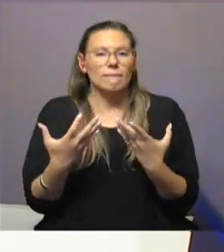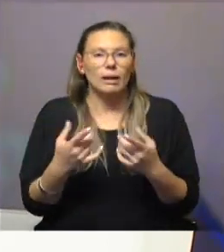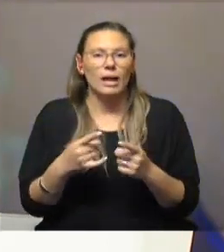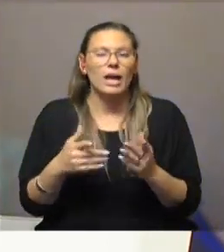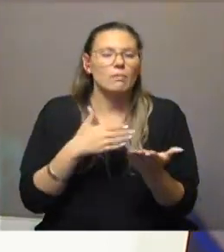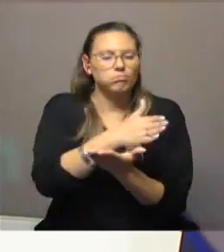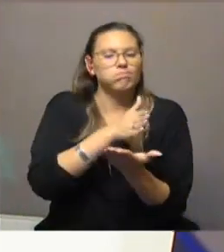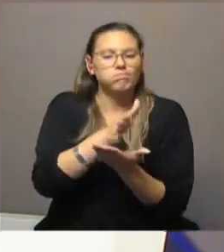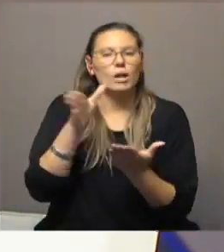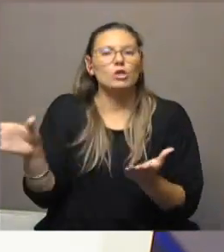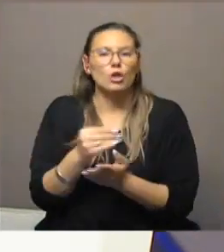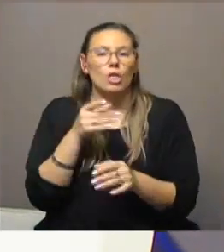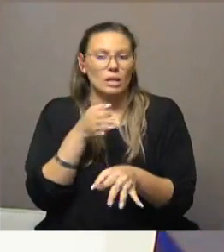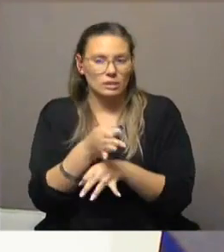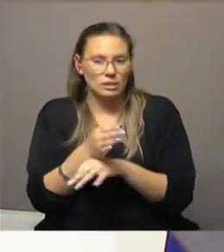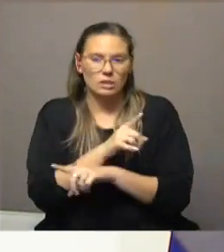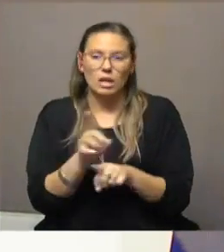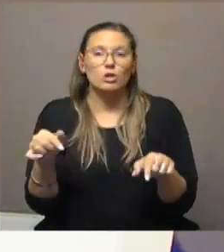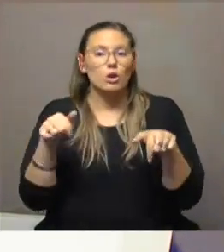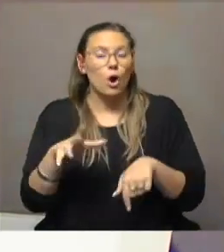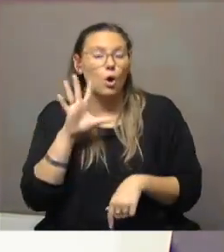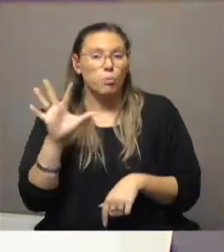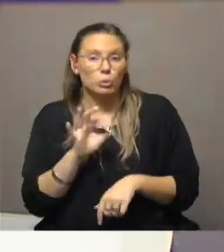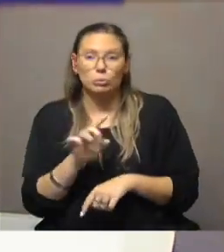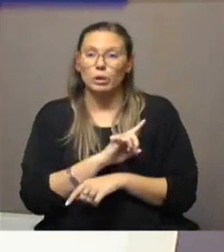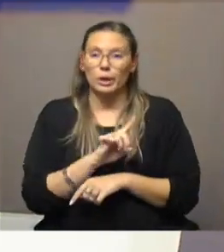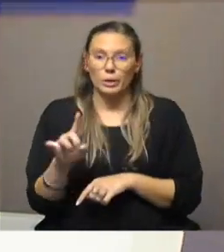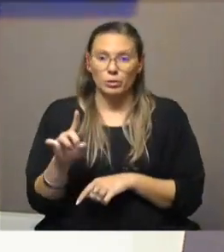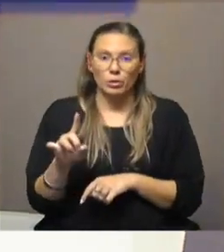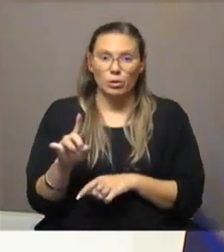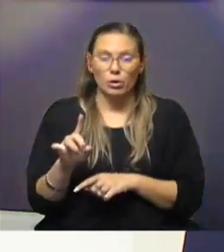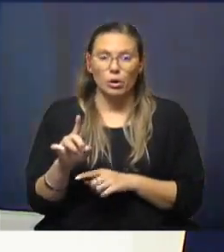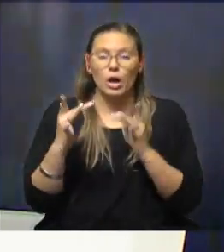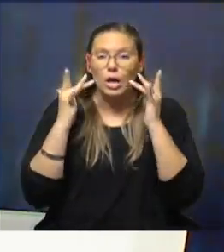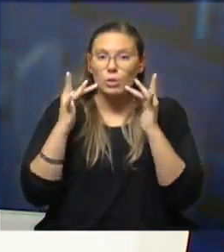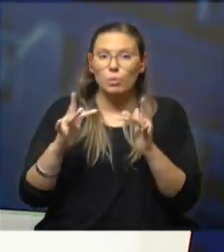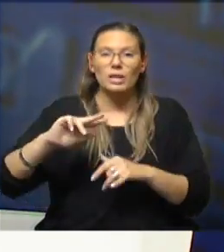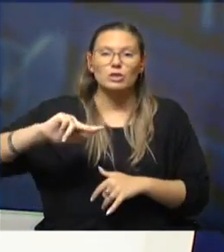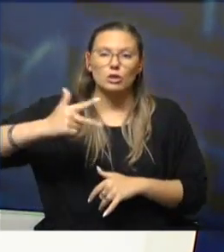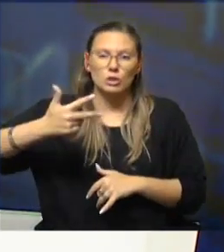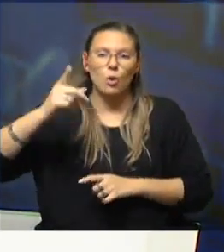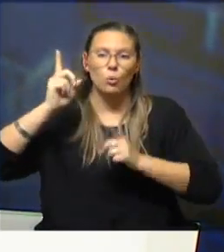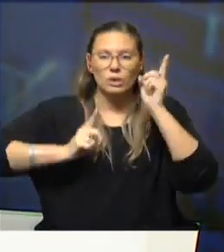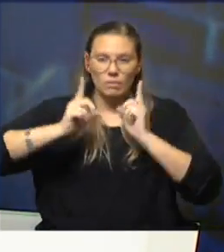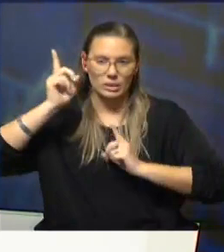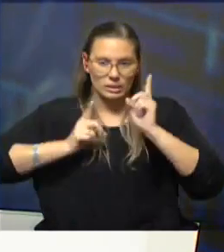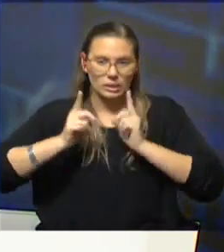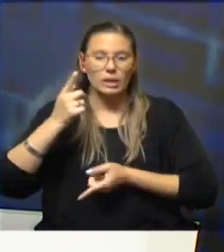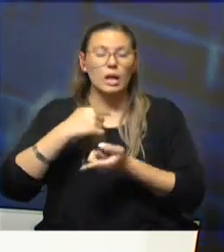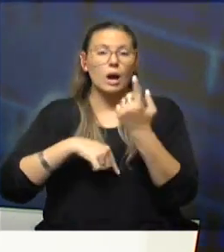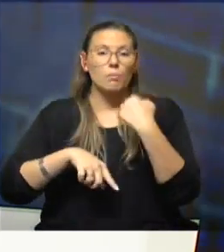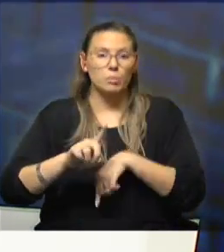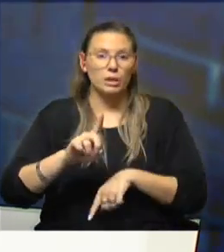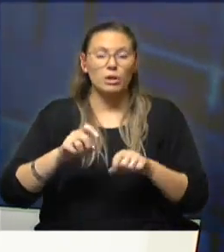las ramas de la enseñanza. En realidad no, porque en esta ocasión no se abarca la educación terciaria, universitaria, pero en realidad hay un